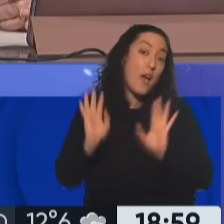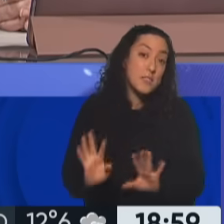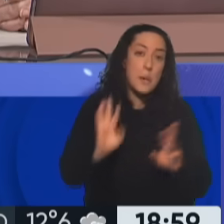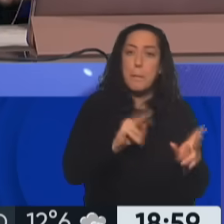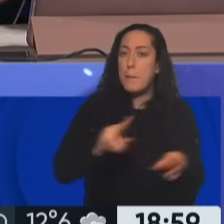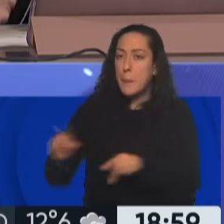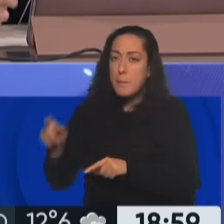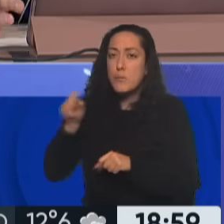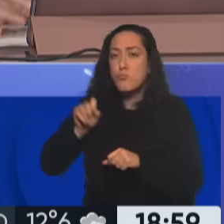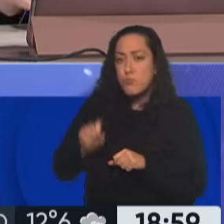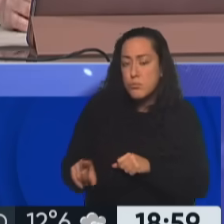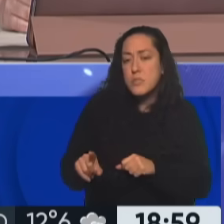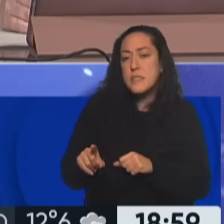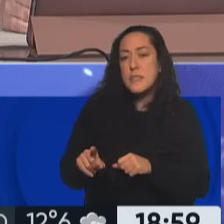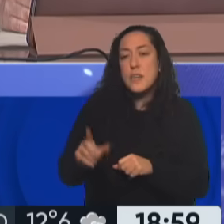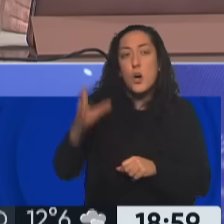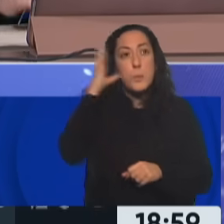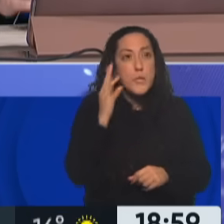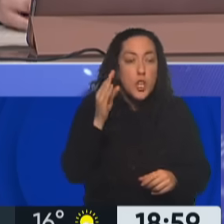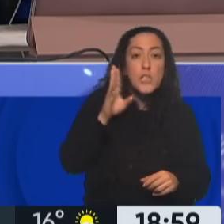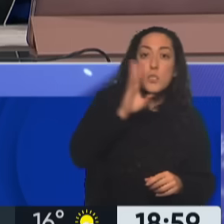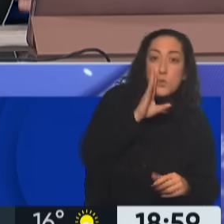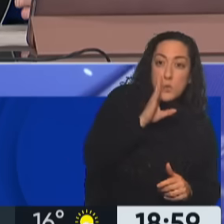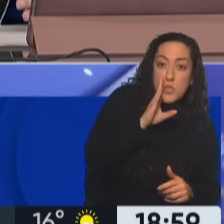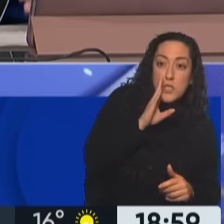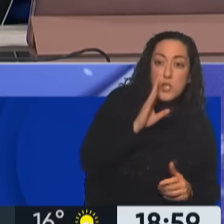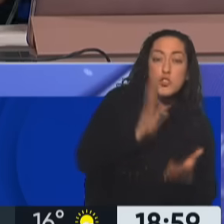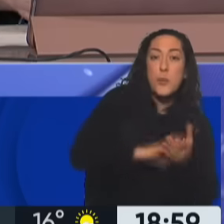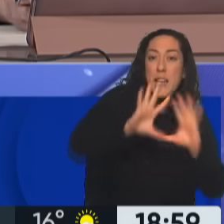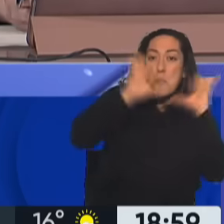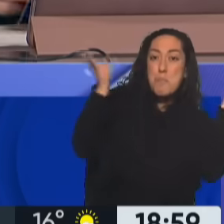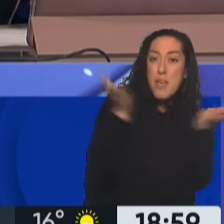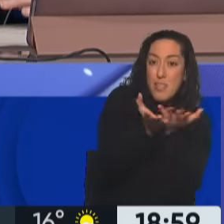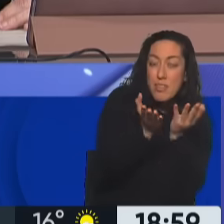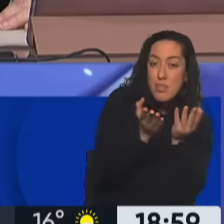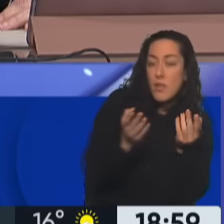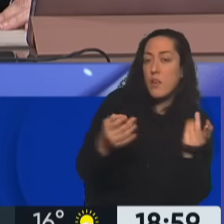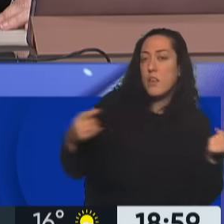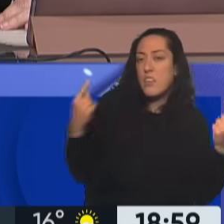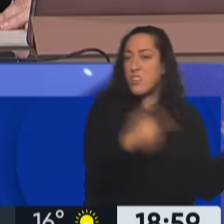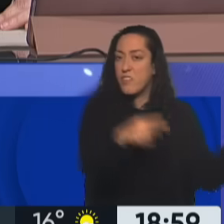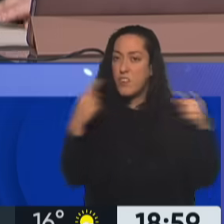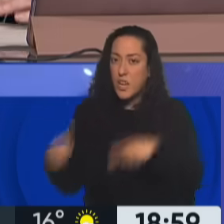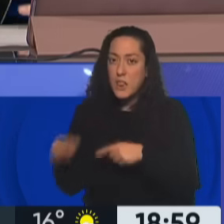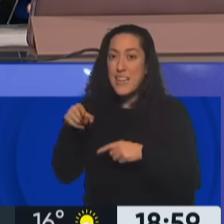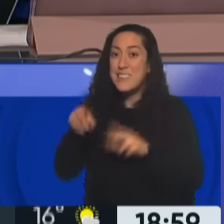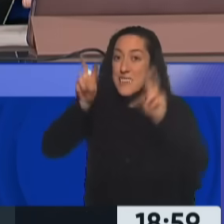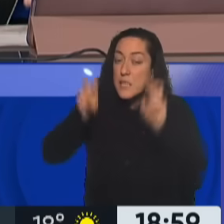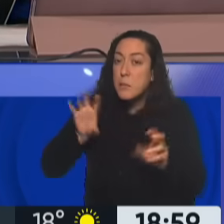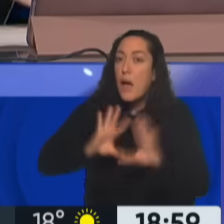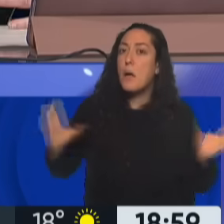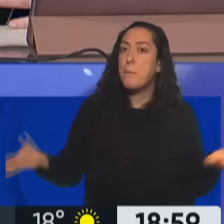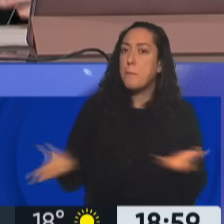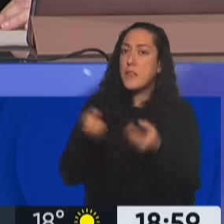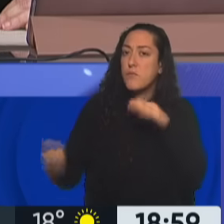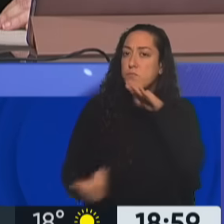también difiere de la postura del presidente de Estados Unidos en cuanto a la agenda ambiental, por ejemplo, que también ocupó un rol bastante central,